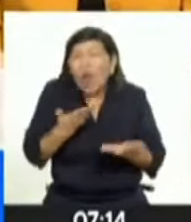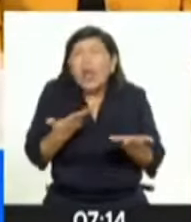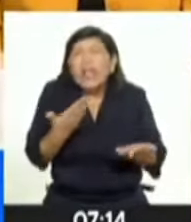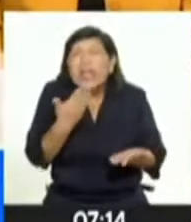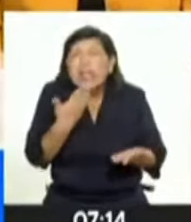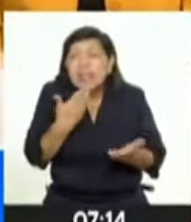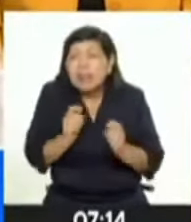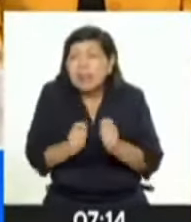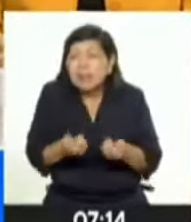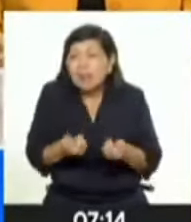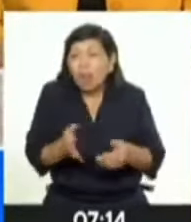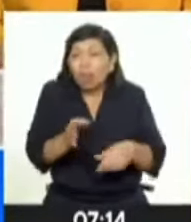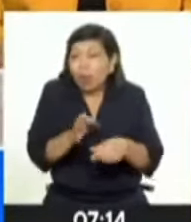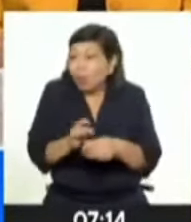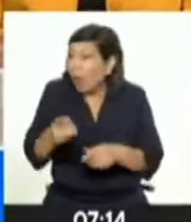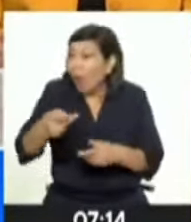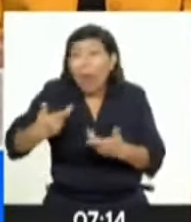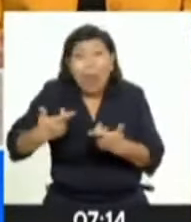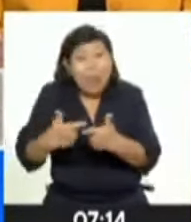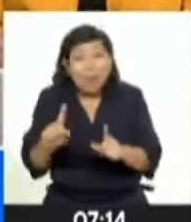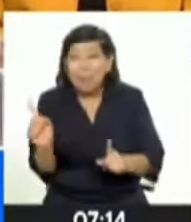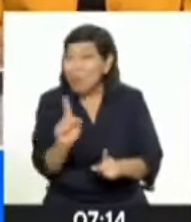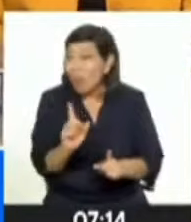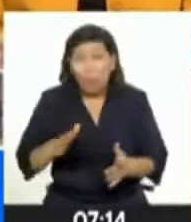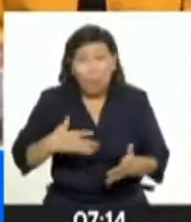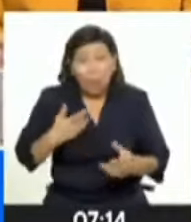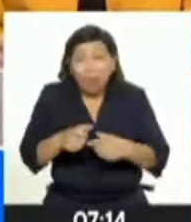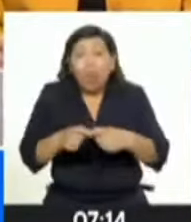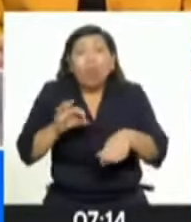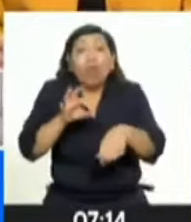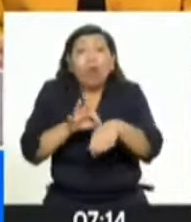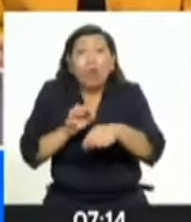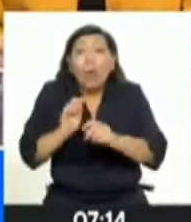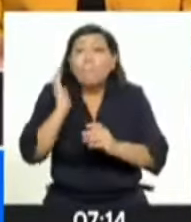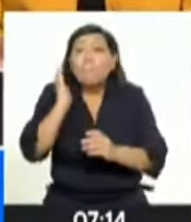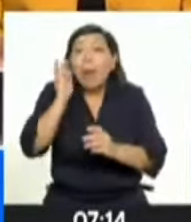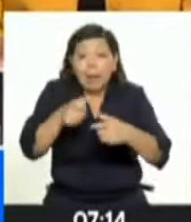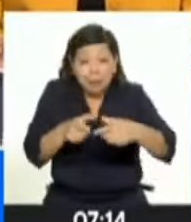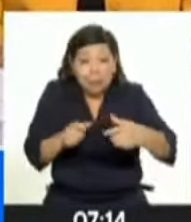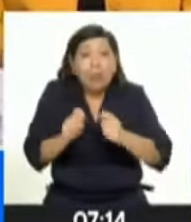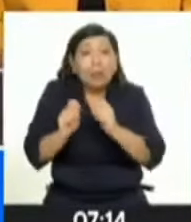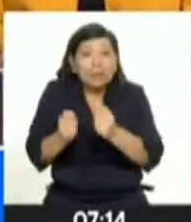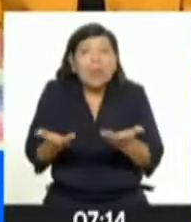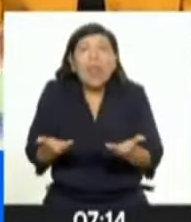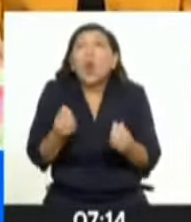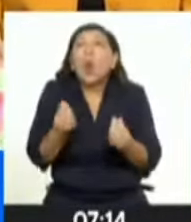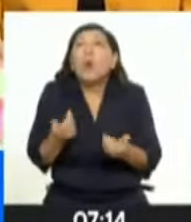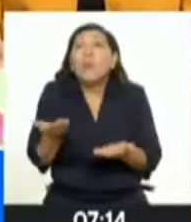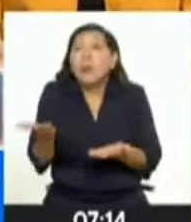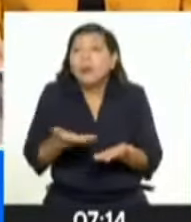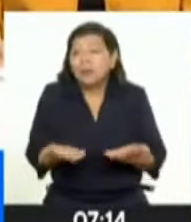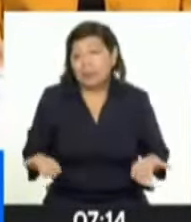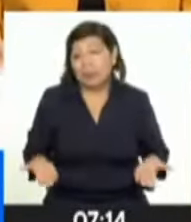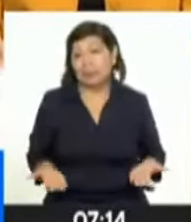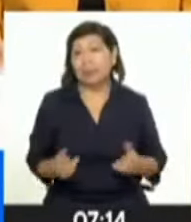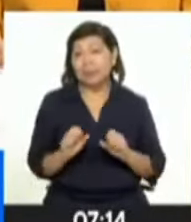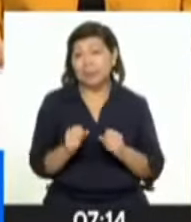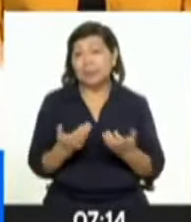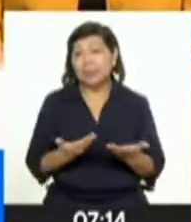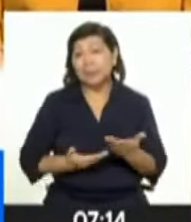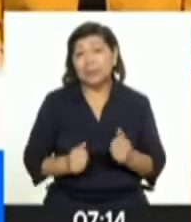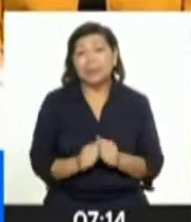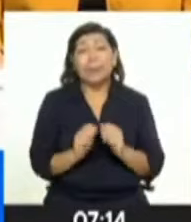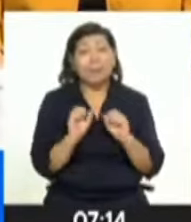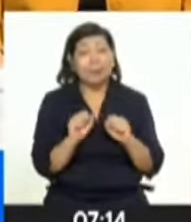vendidos bajo receta médica. Más allá de eso, vuelvo a decir, las investigaciones están en curso, nosotros vamos a dar todas las facilidades del